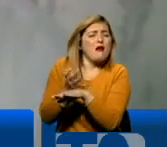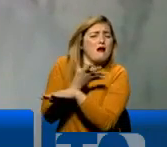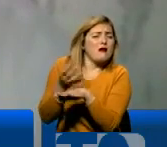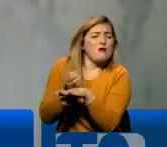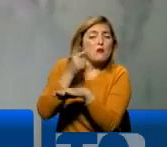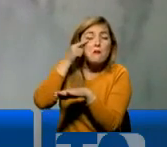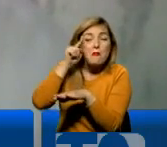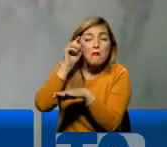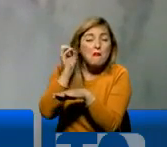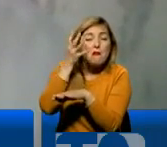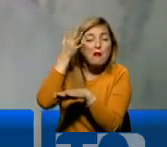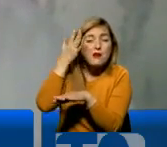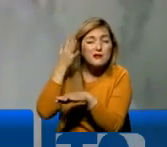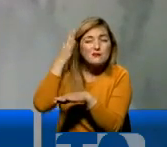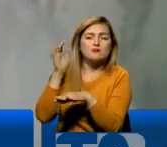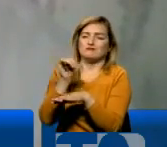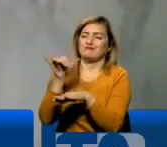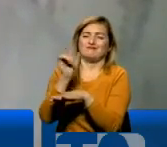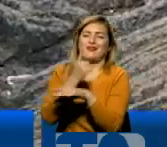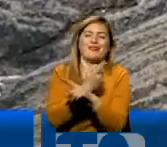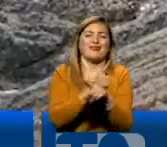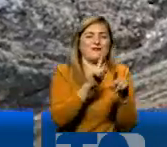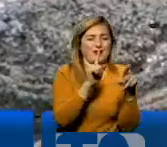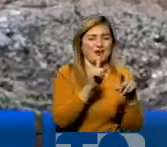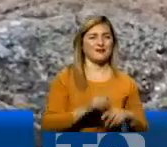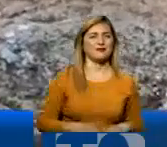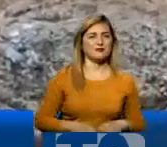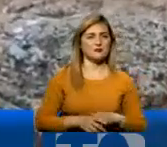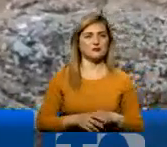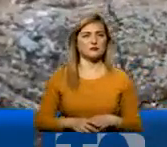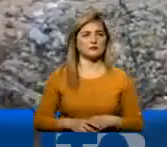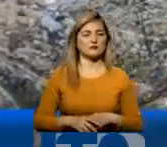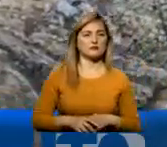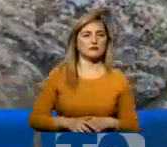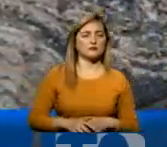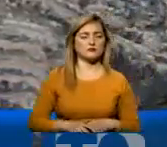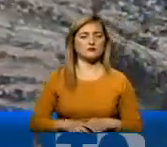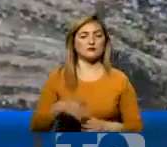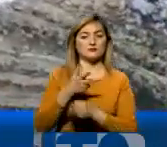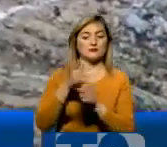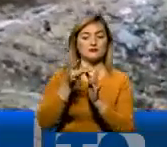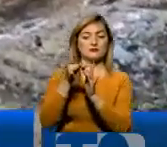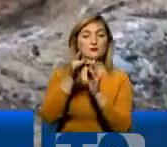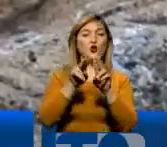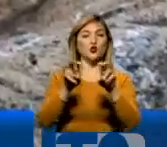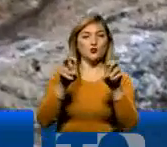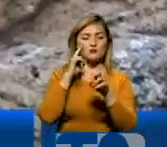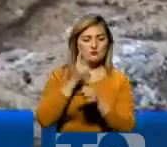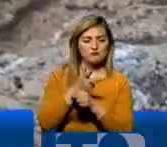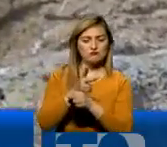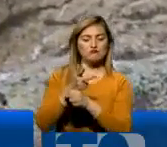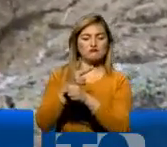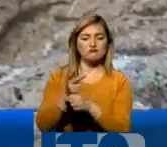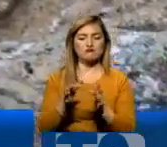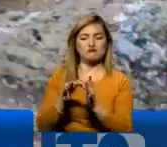de coloración también en los ojos, versus que el leucismo no. Las imágenes fueron captadas por el guía naturalista Jimmy Patiño,